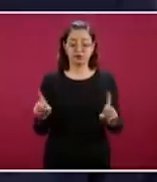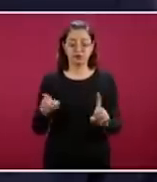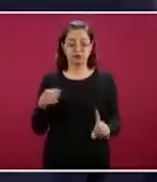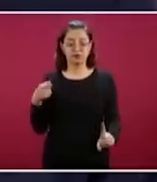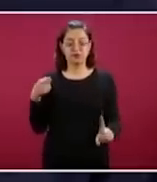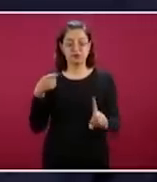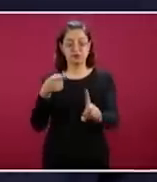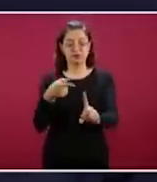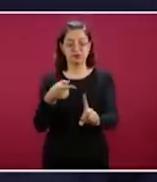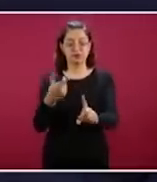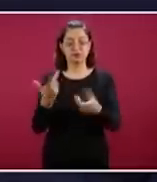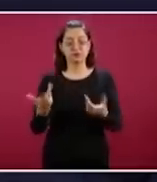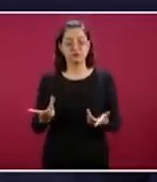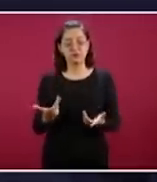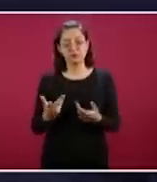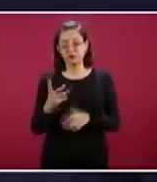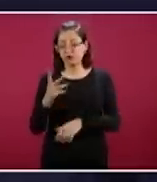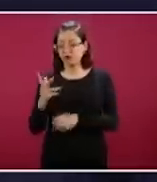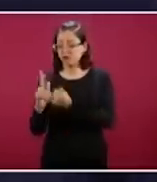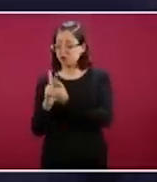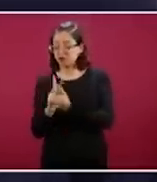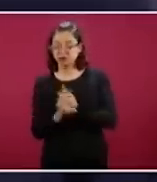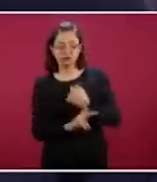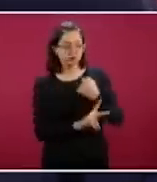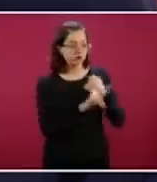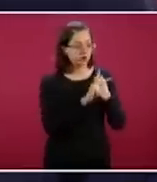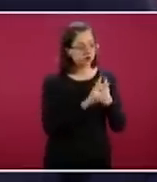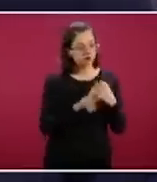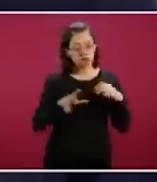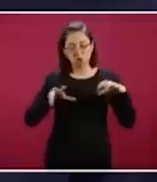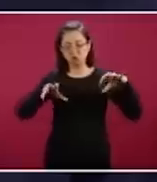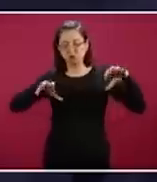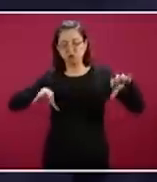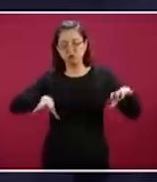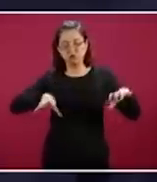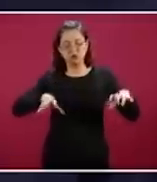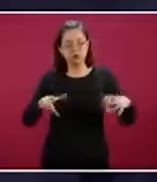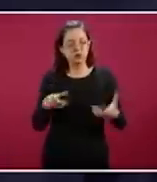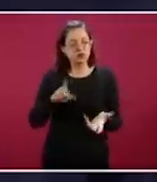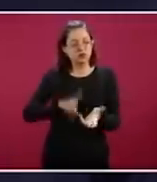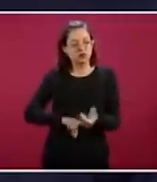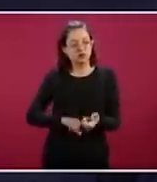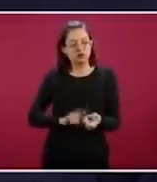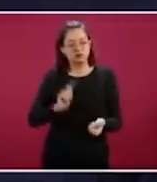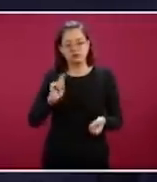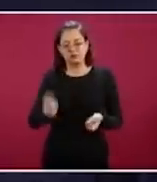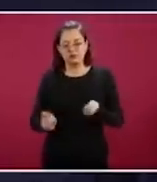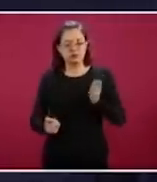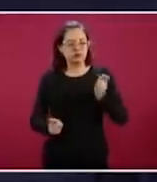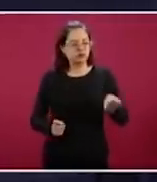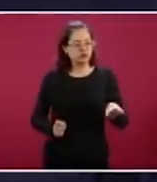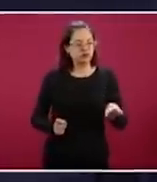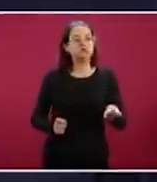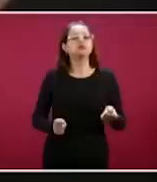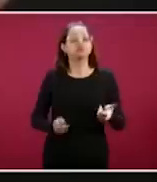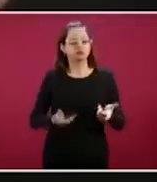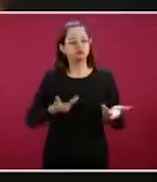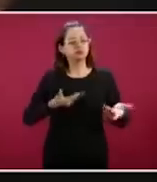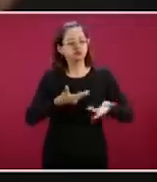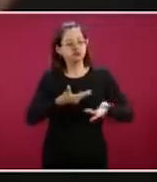el interés de los dos pueblos, de las dos naciones, hay respeto y hay